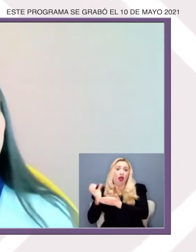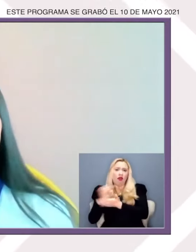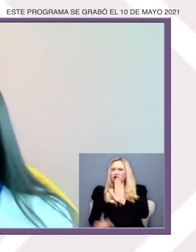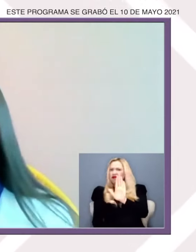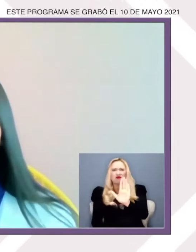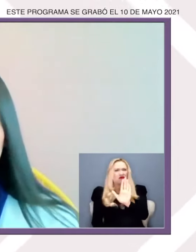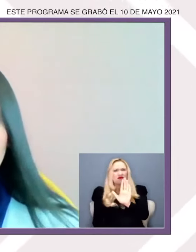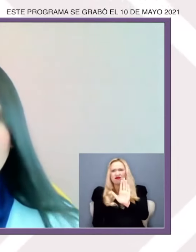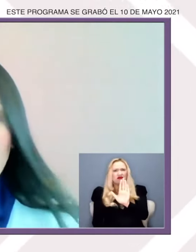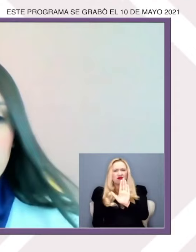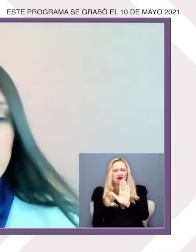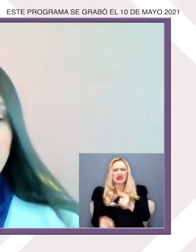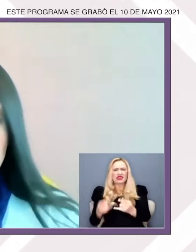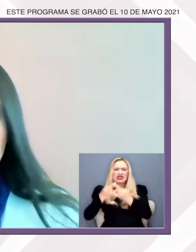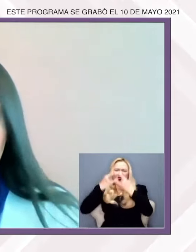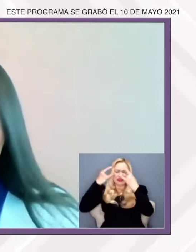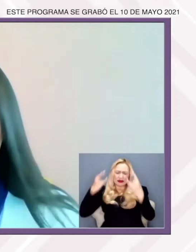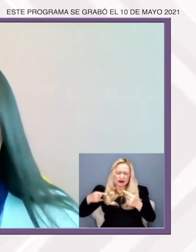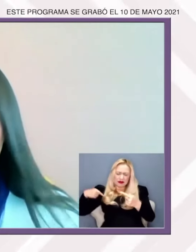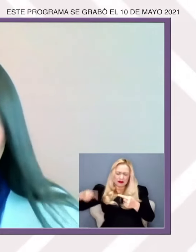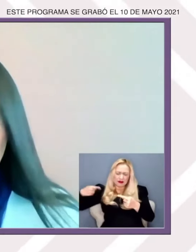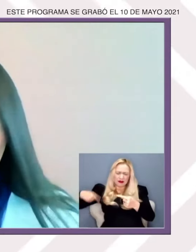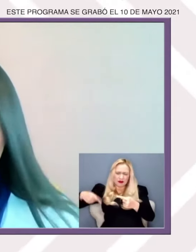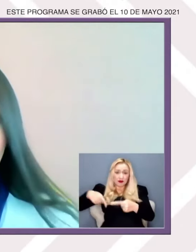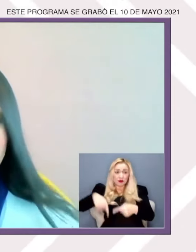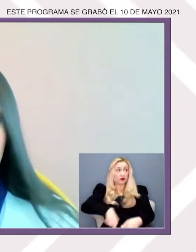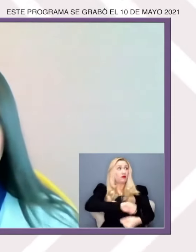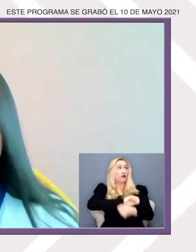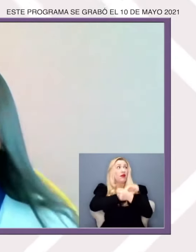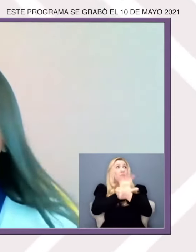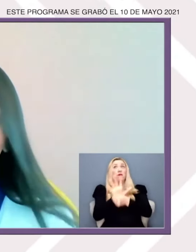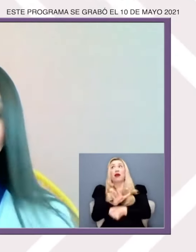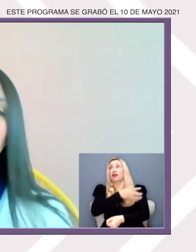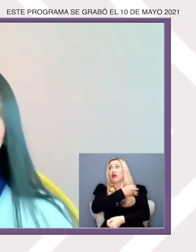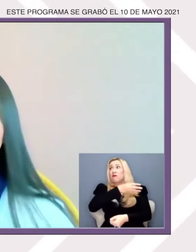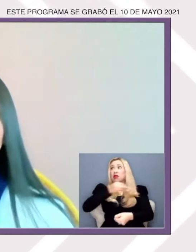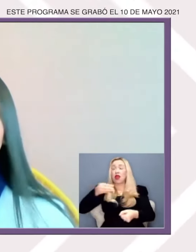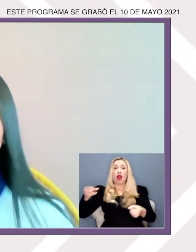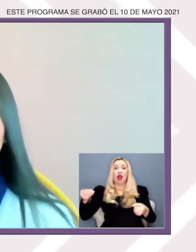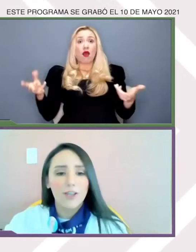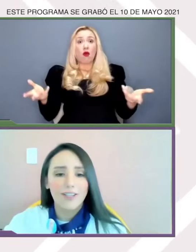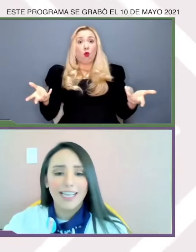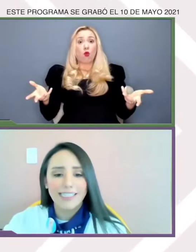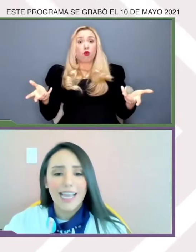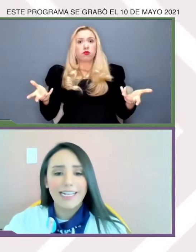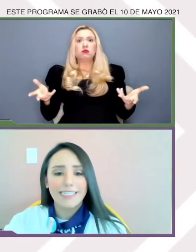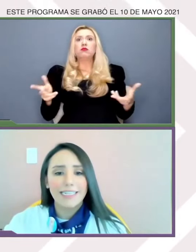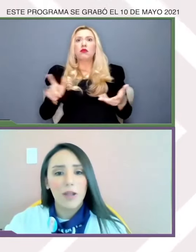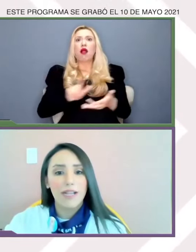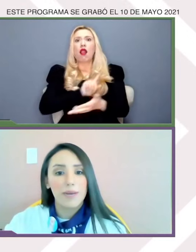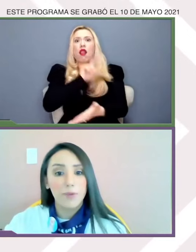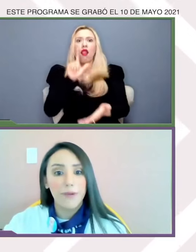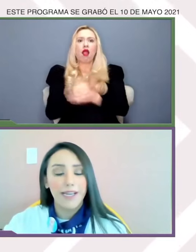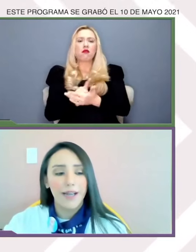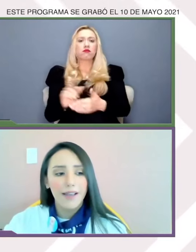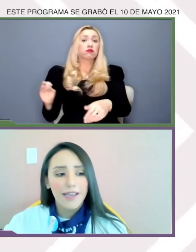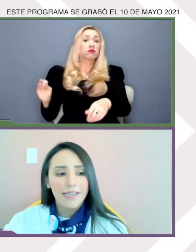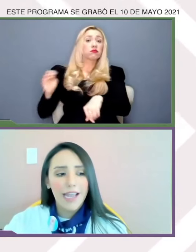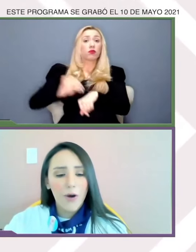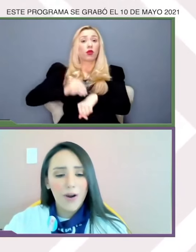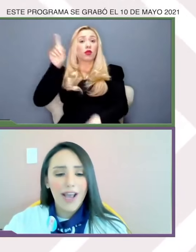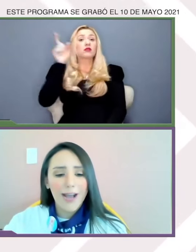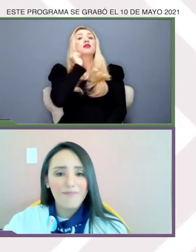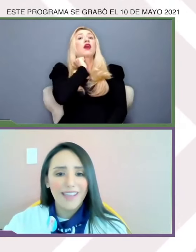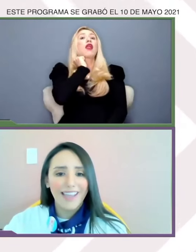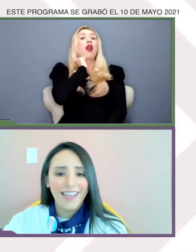los momentos históricos que estamos viviendo en pandemia, también se logró avanzar la legislación que está en el Senado de la República.